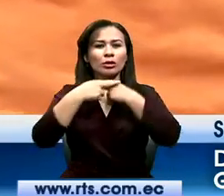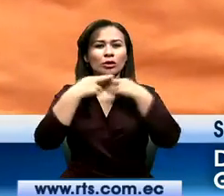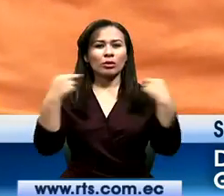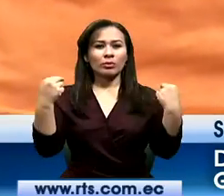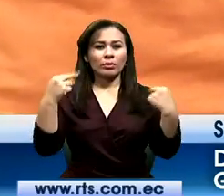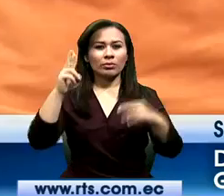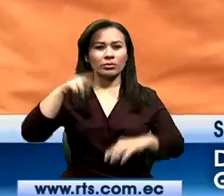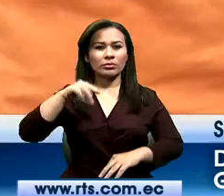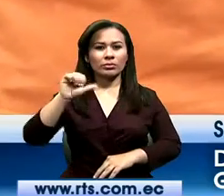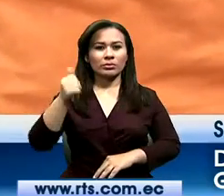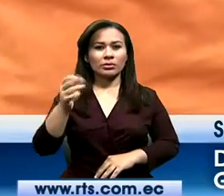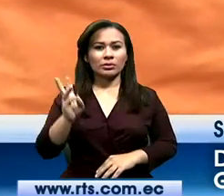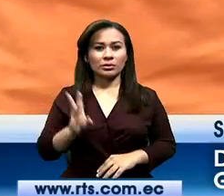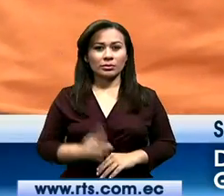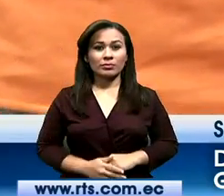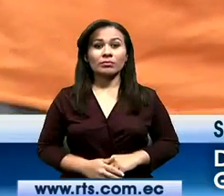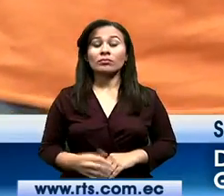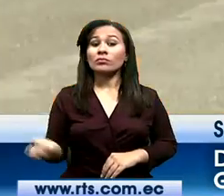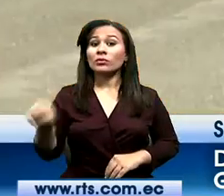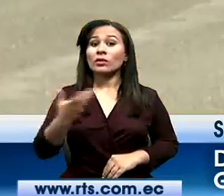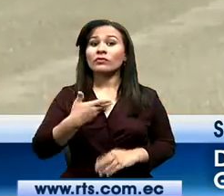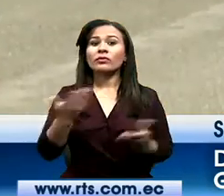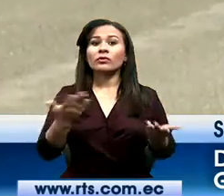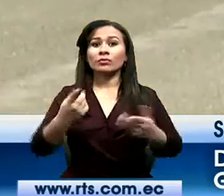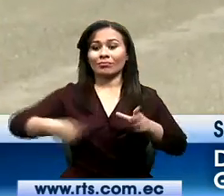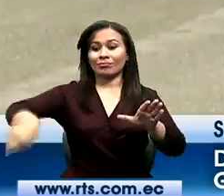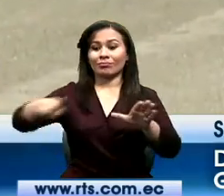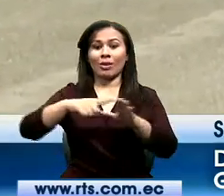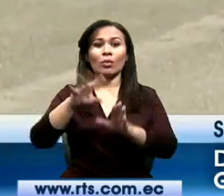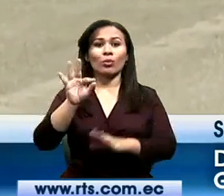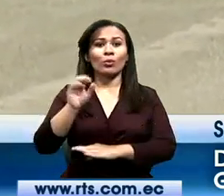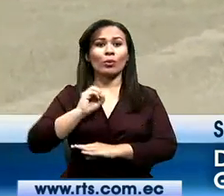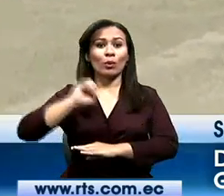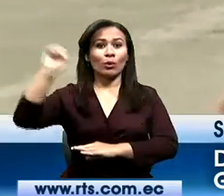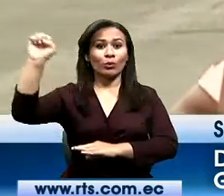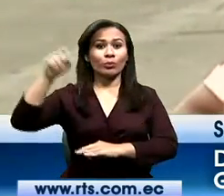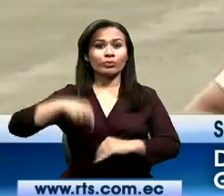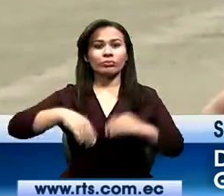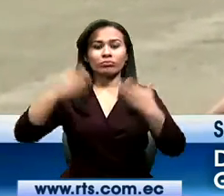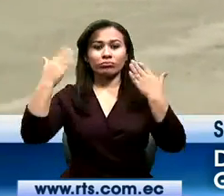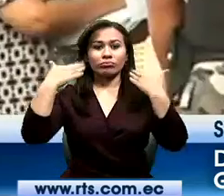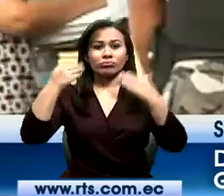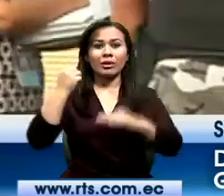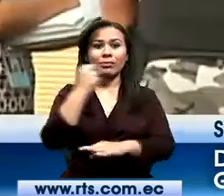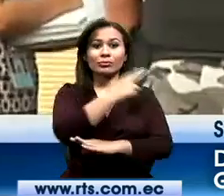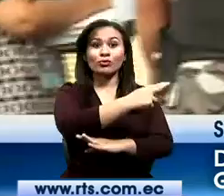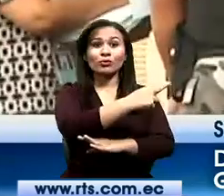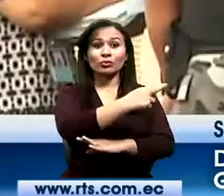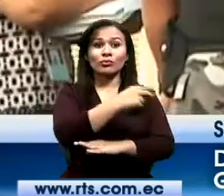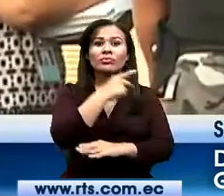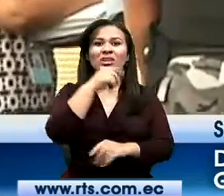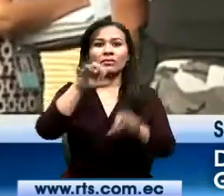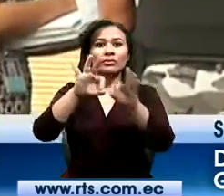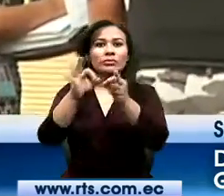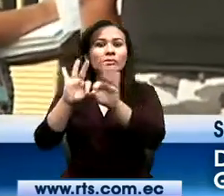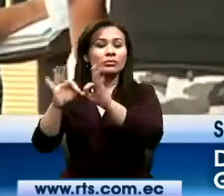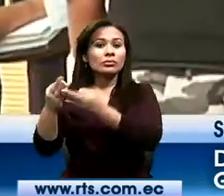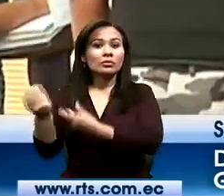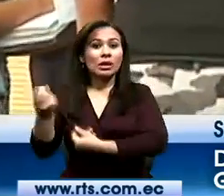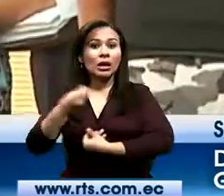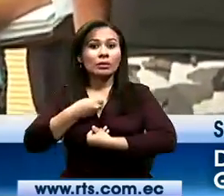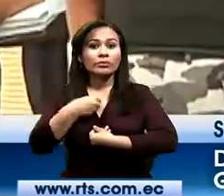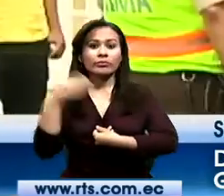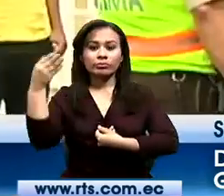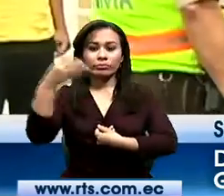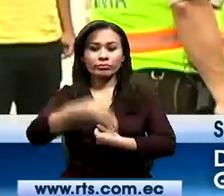del 2016. Esto se dio en la Ciudadela 9 de octubre al sur de Guayaquil. Familiares del sospechoso también se dieron cita